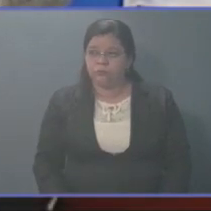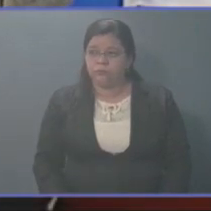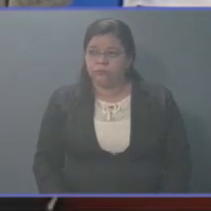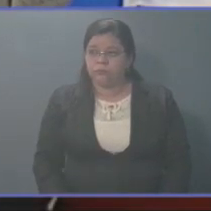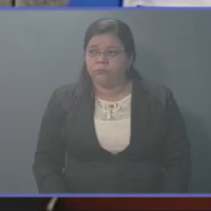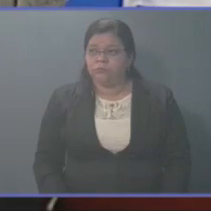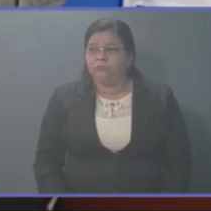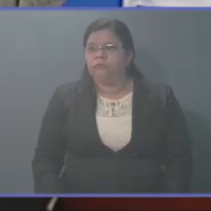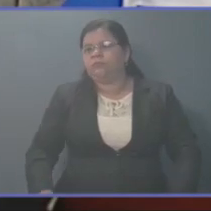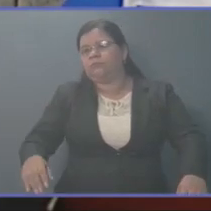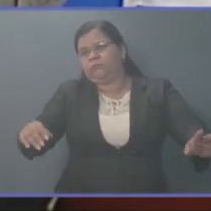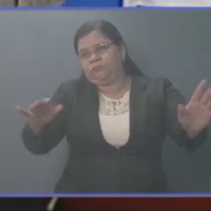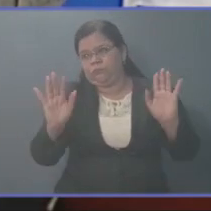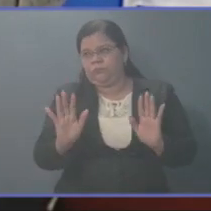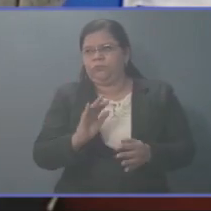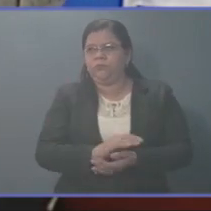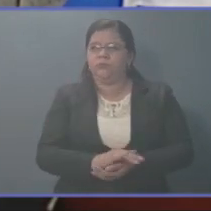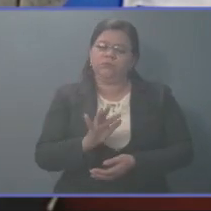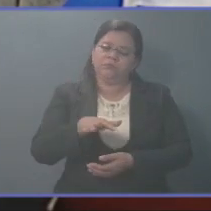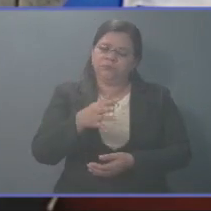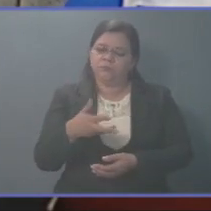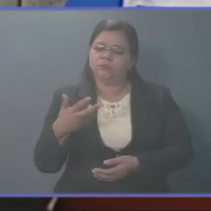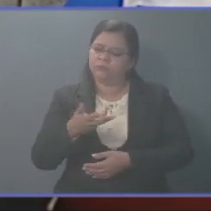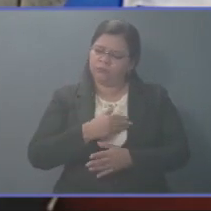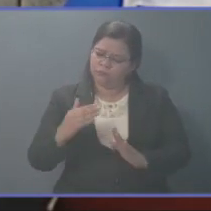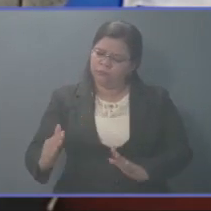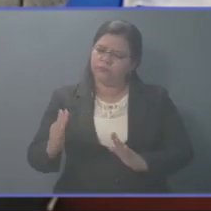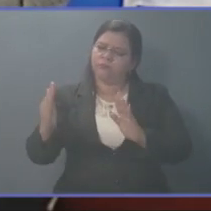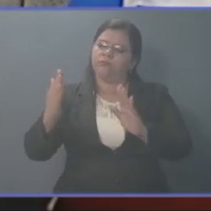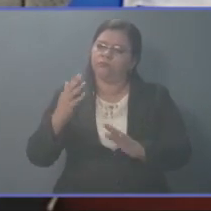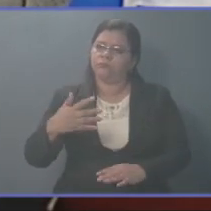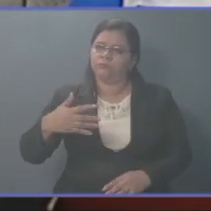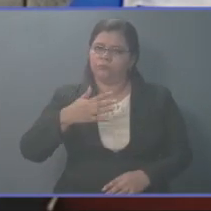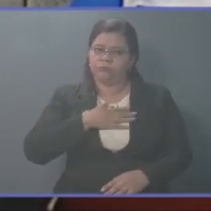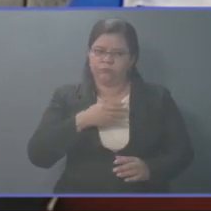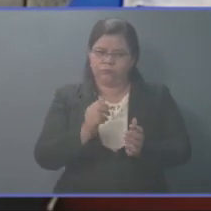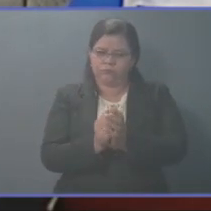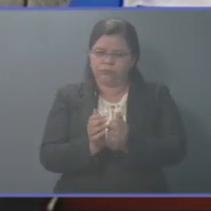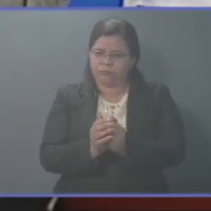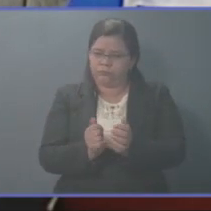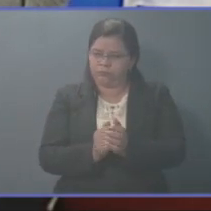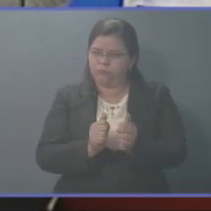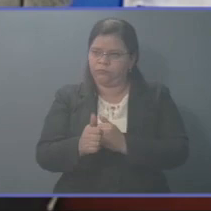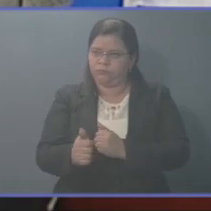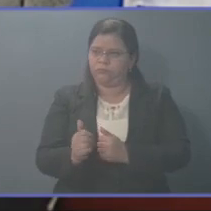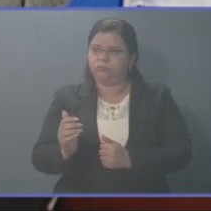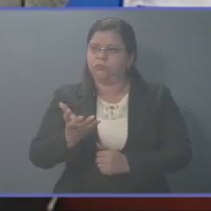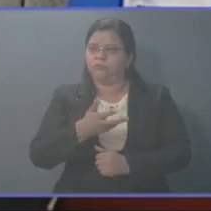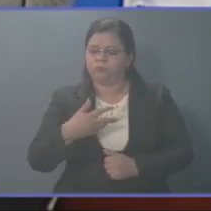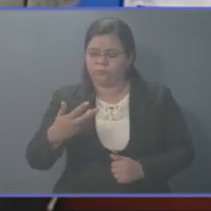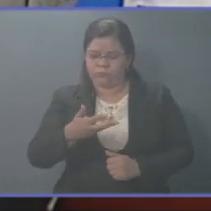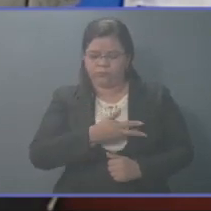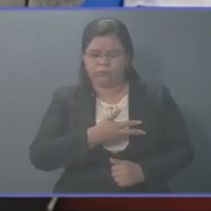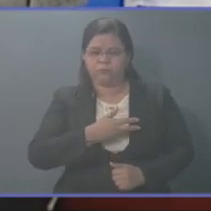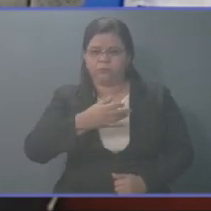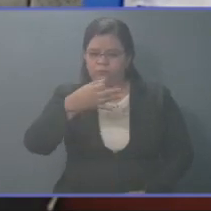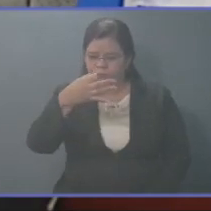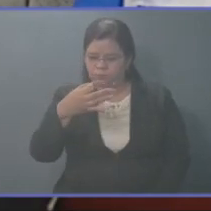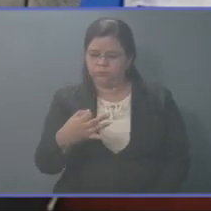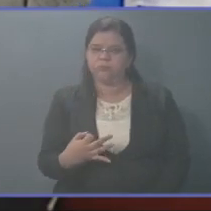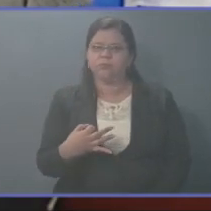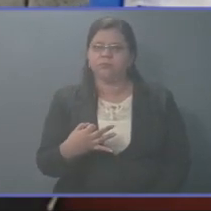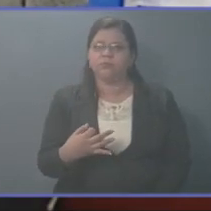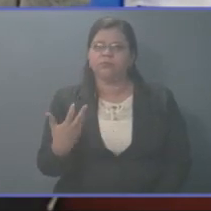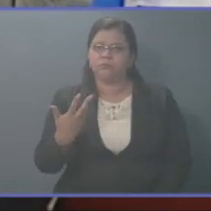Pero hay momentos en la vida que uno tiene que enfrentar sus consecuencias y ser estoico, tener la cara